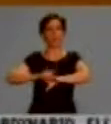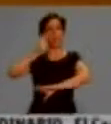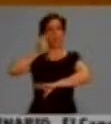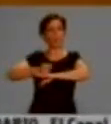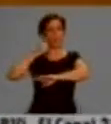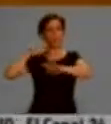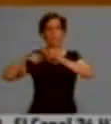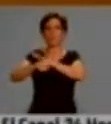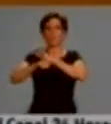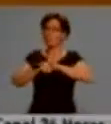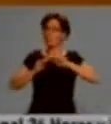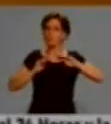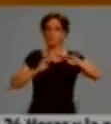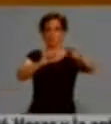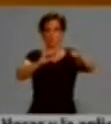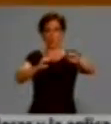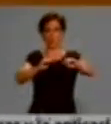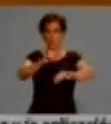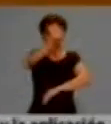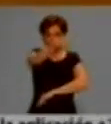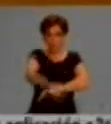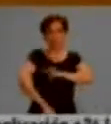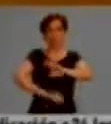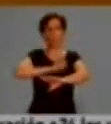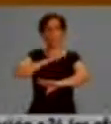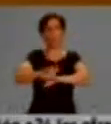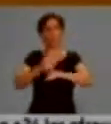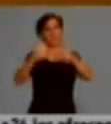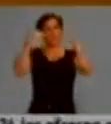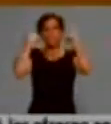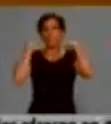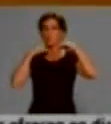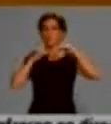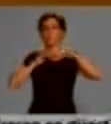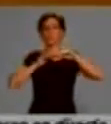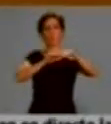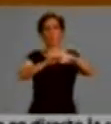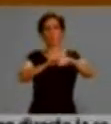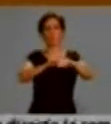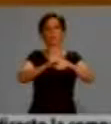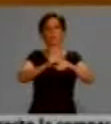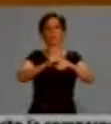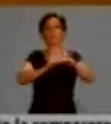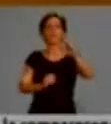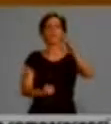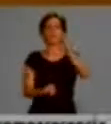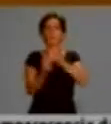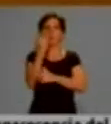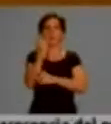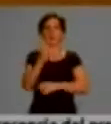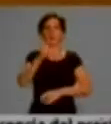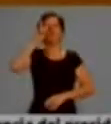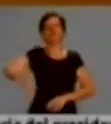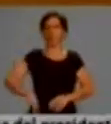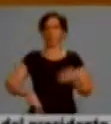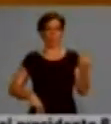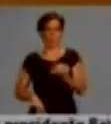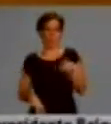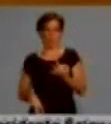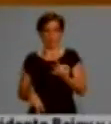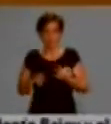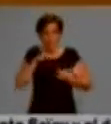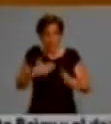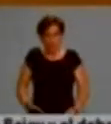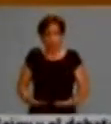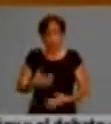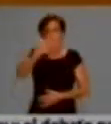proceda. Es a él a quien le corresponde establecer la verdad. En este momento lo único que